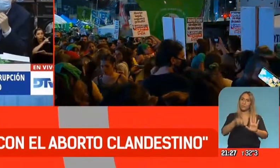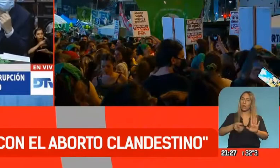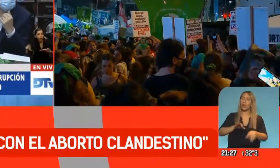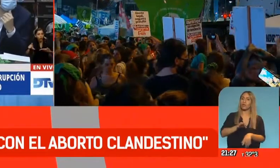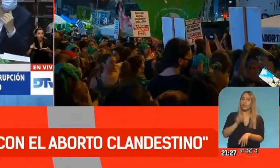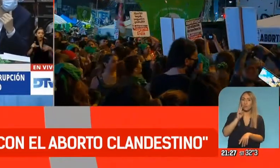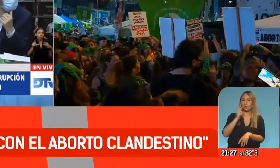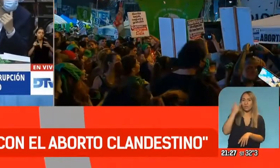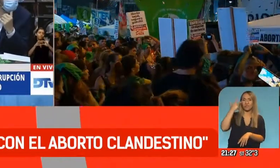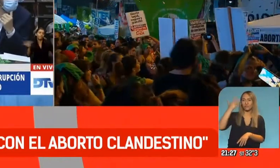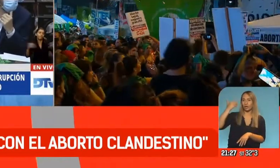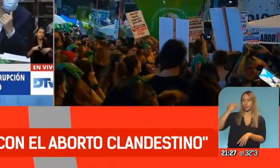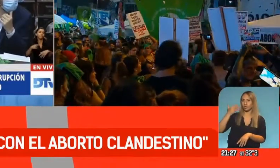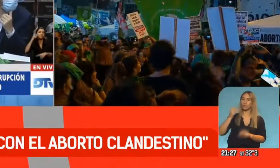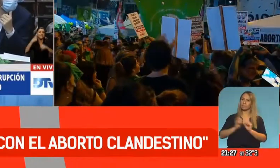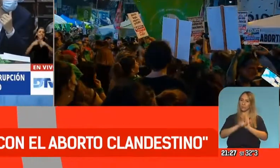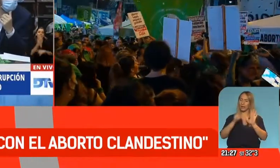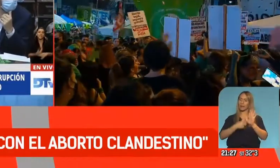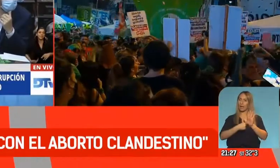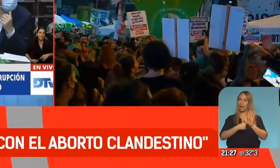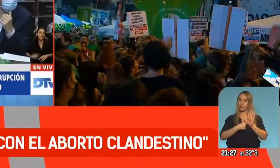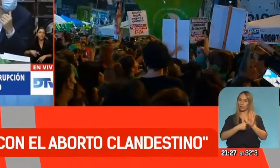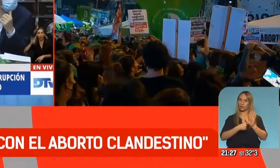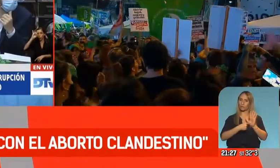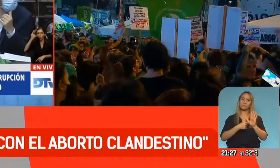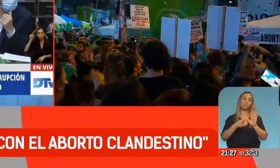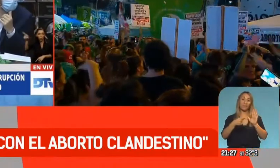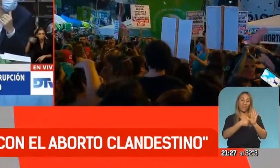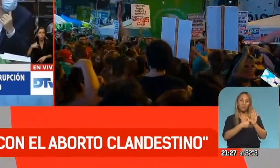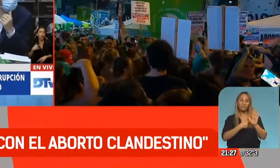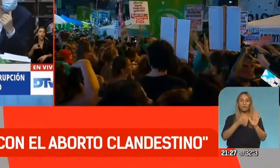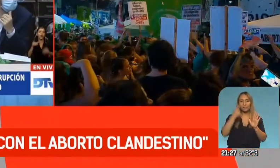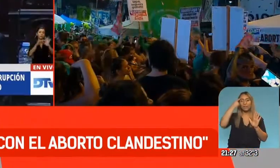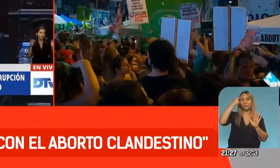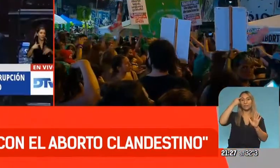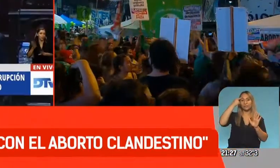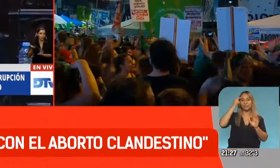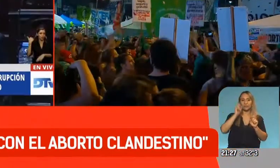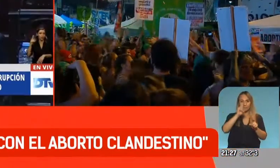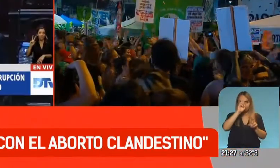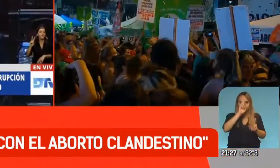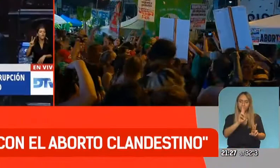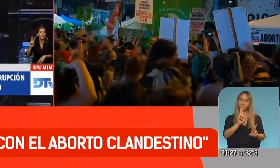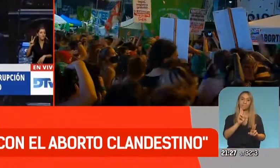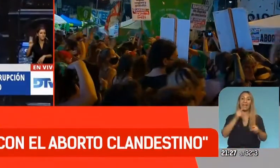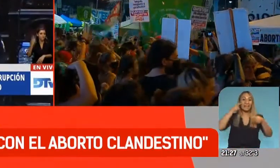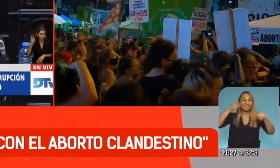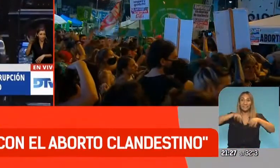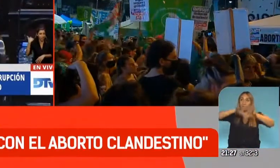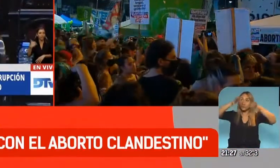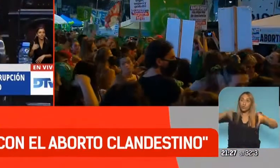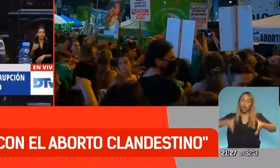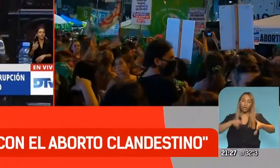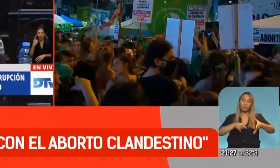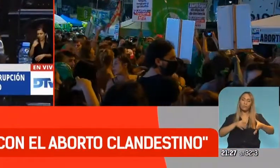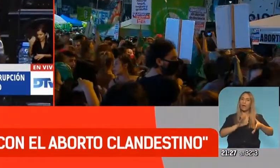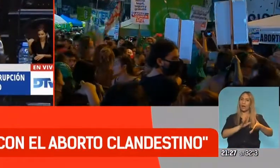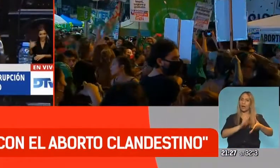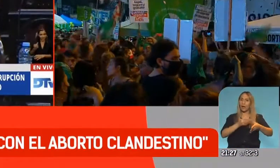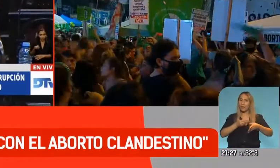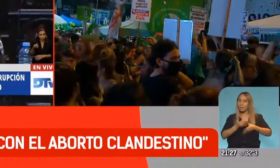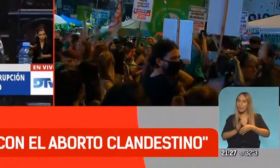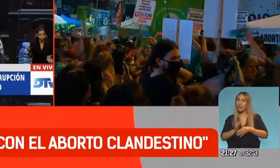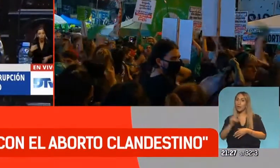más claro que no se podía dar esta objeción institucional más allá de la objeción individual no entonces